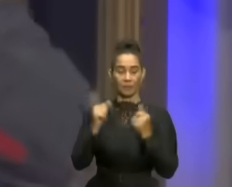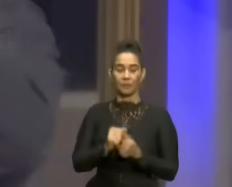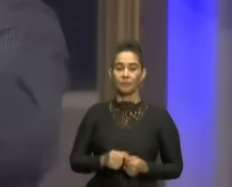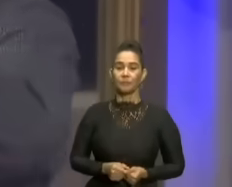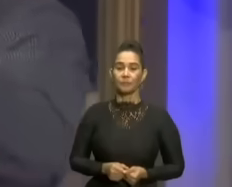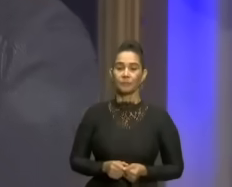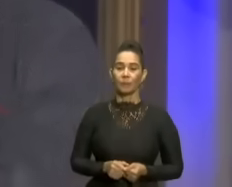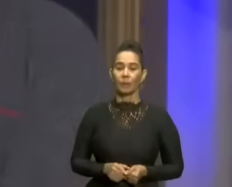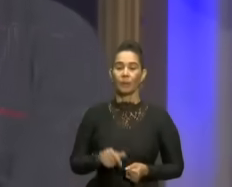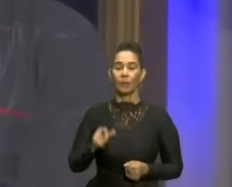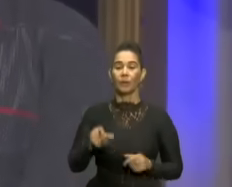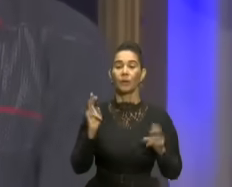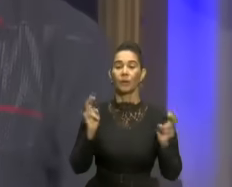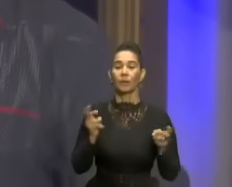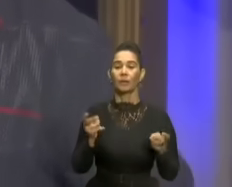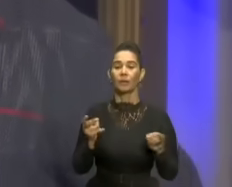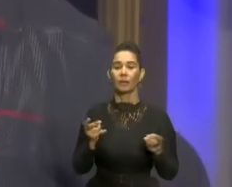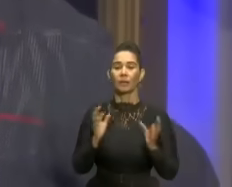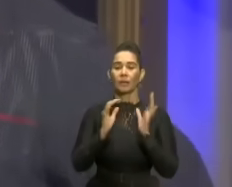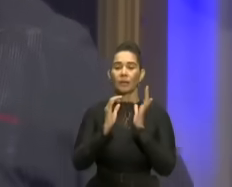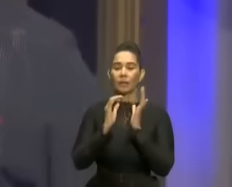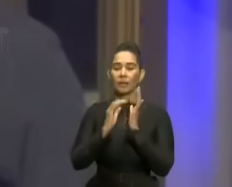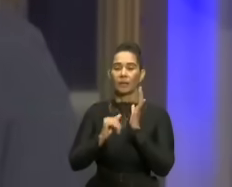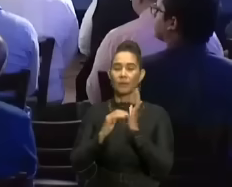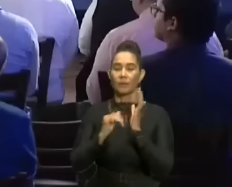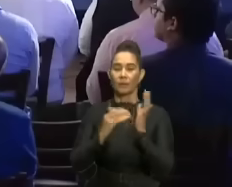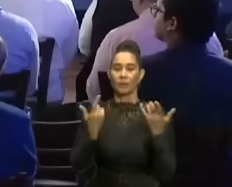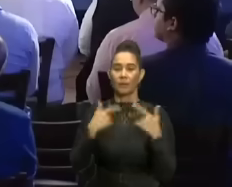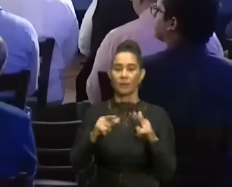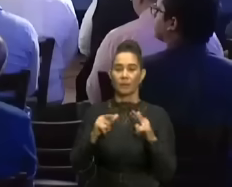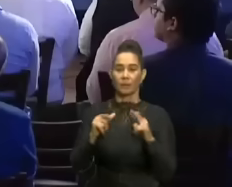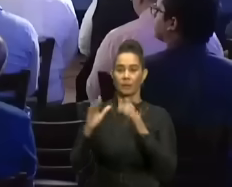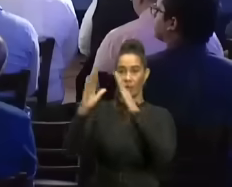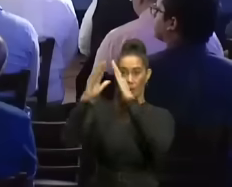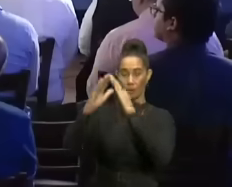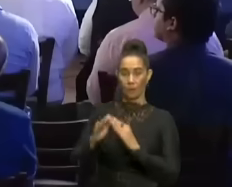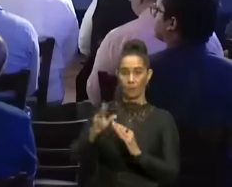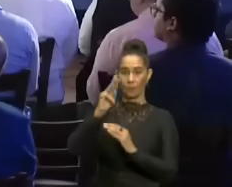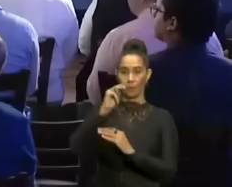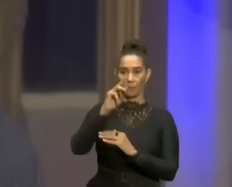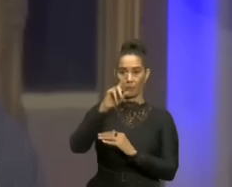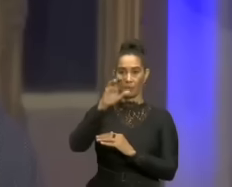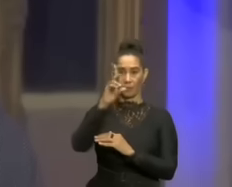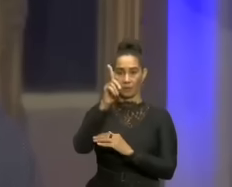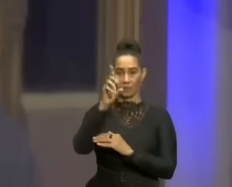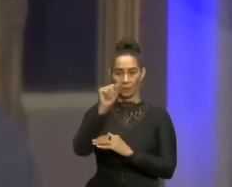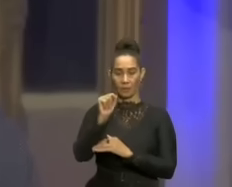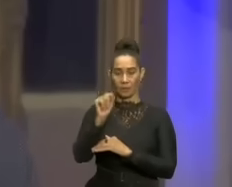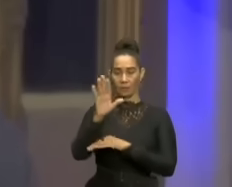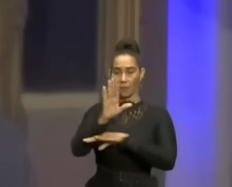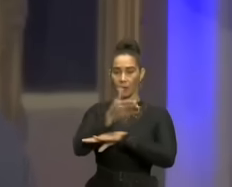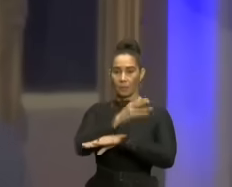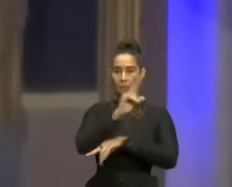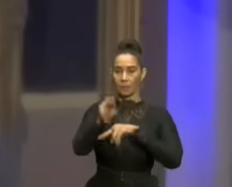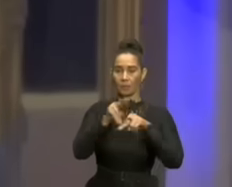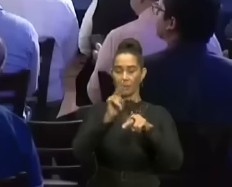Y con relación al tema, ¿qué falta para que Loma Miranda sea declarado Parque